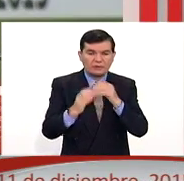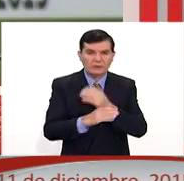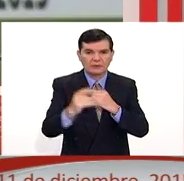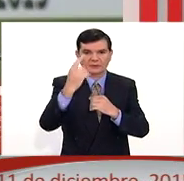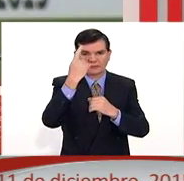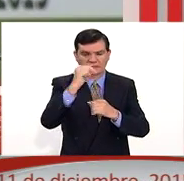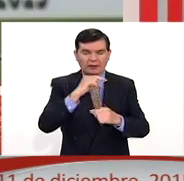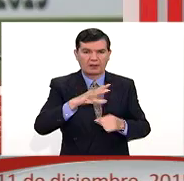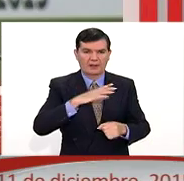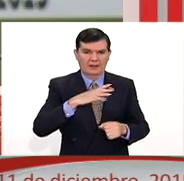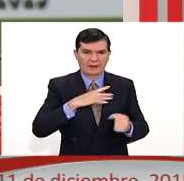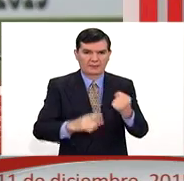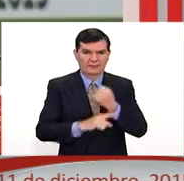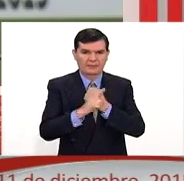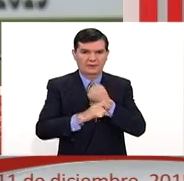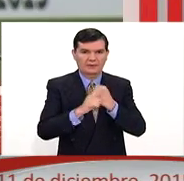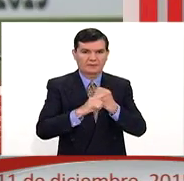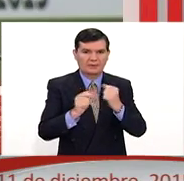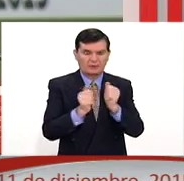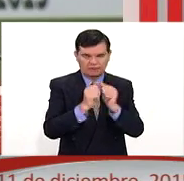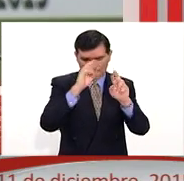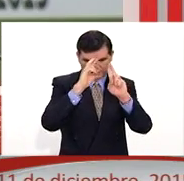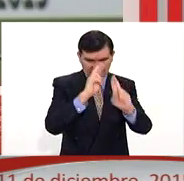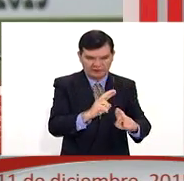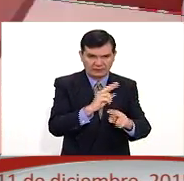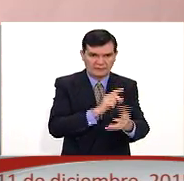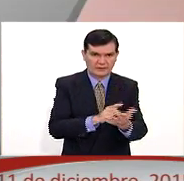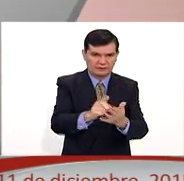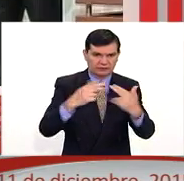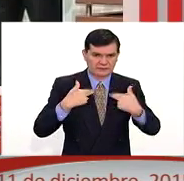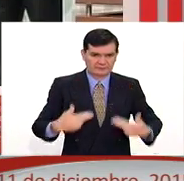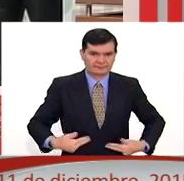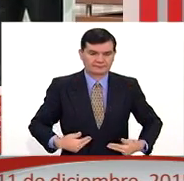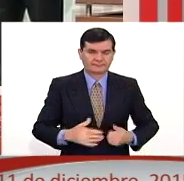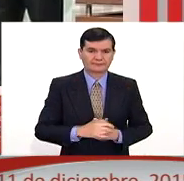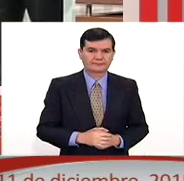que afecten el pleno respeto a los derechos humanos.